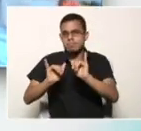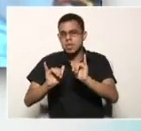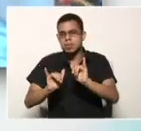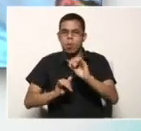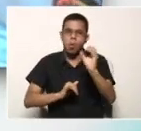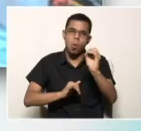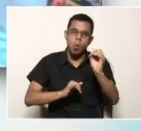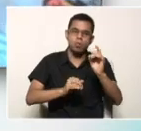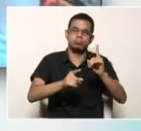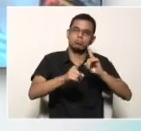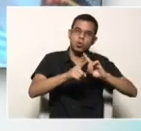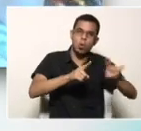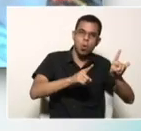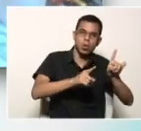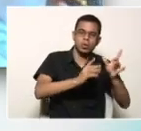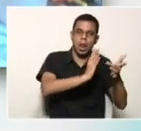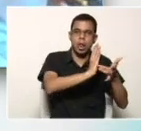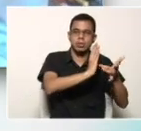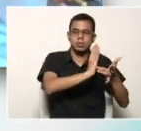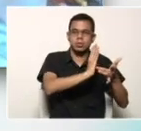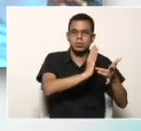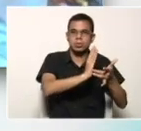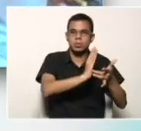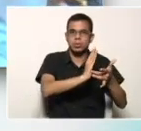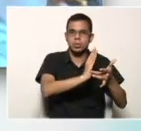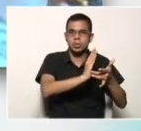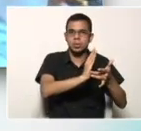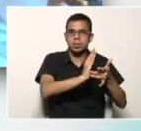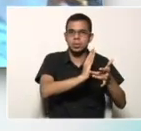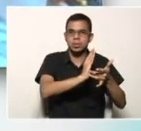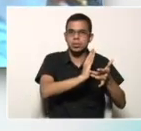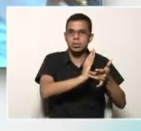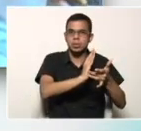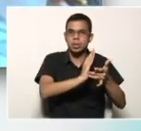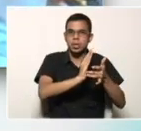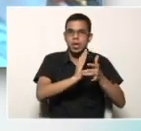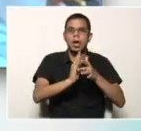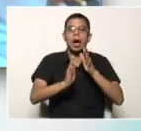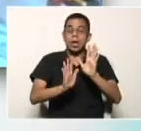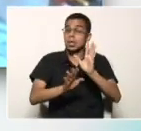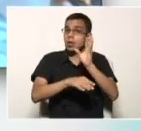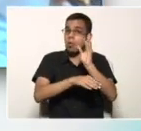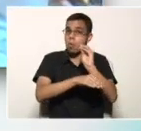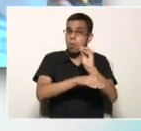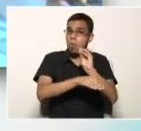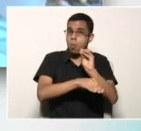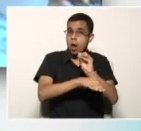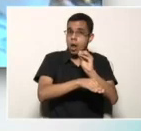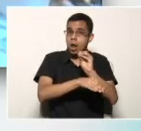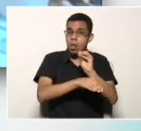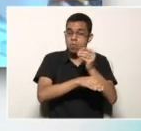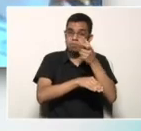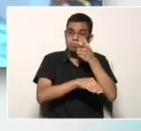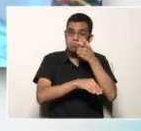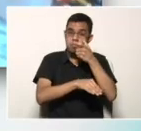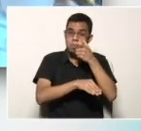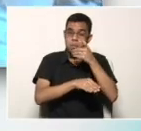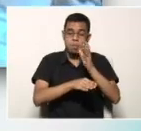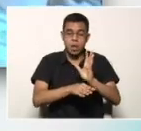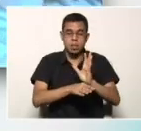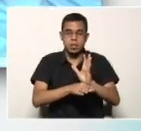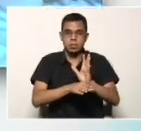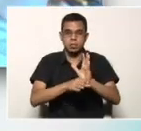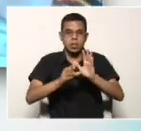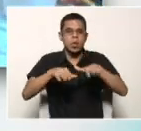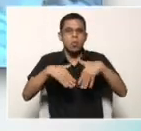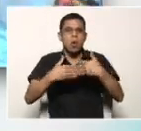clases acá en vacaciones, vamos a tener diferentes etapas de desarmado, vamos entonces a tener unas tapitas iguales. O